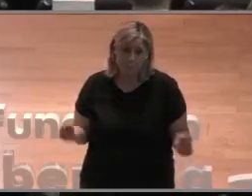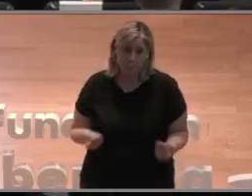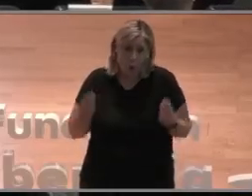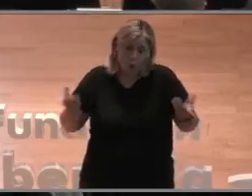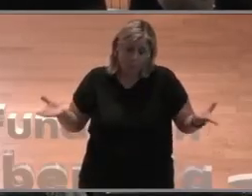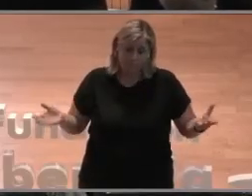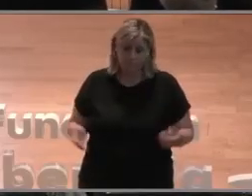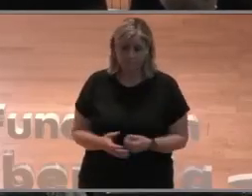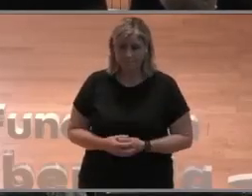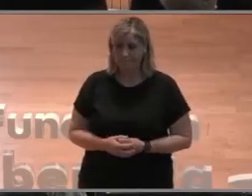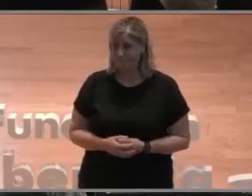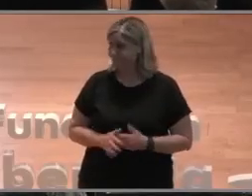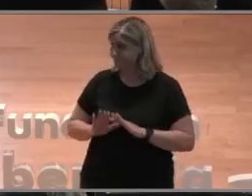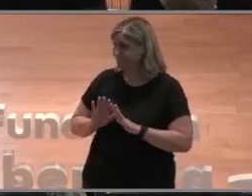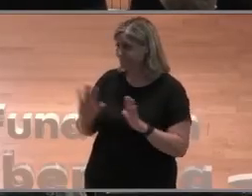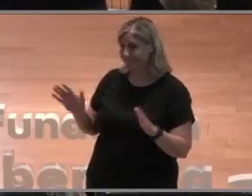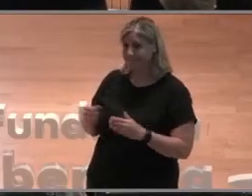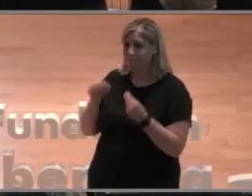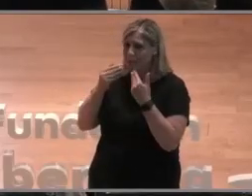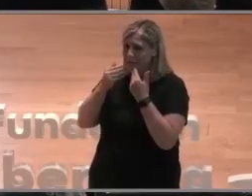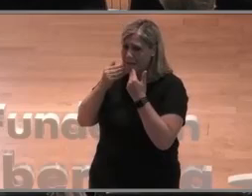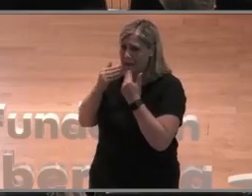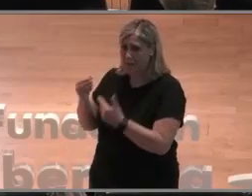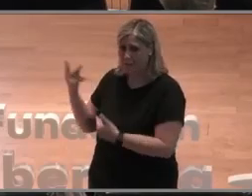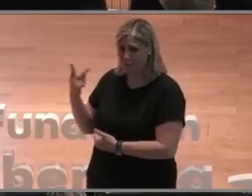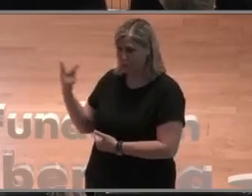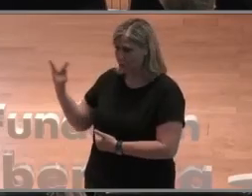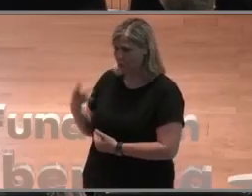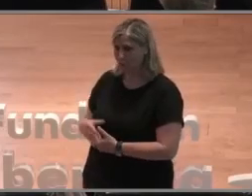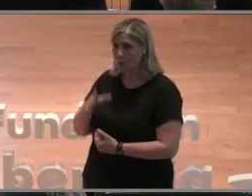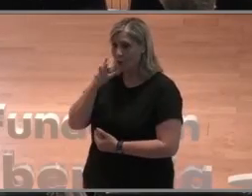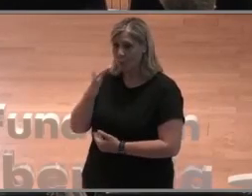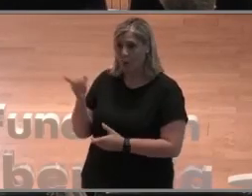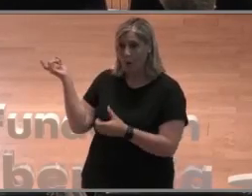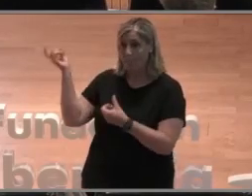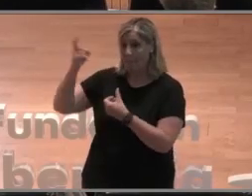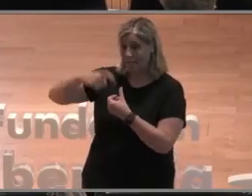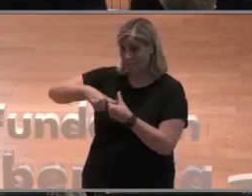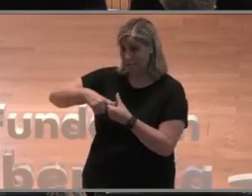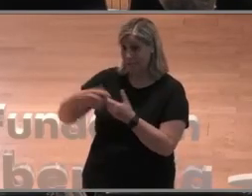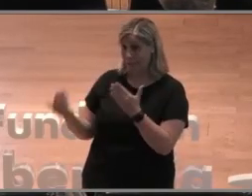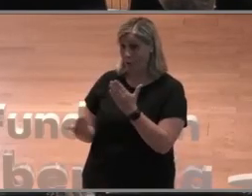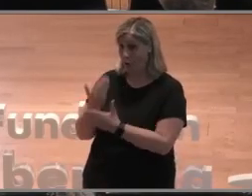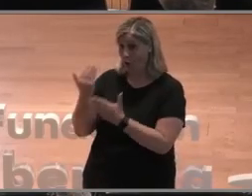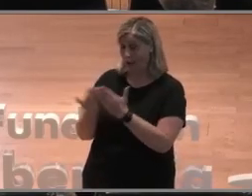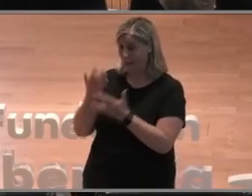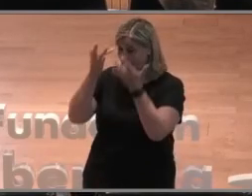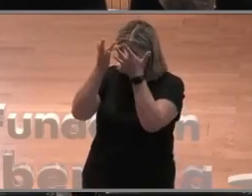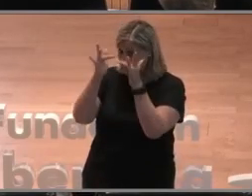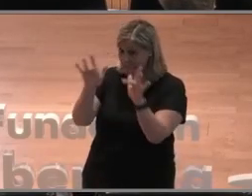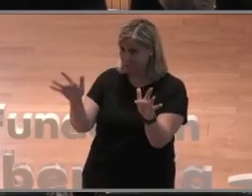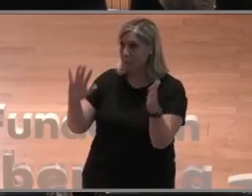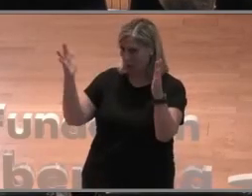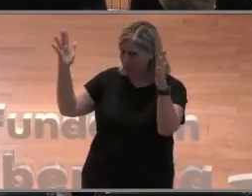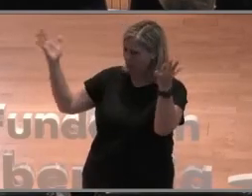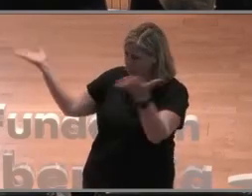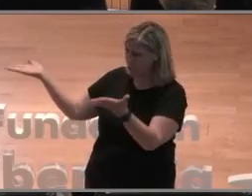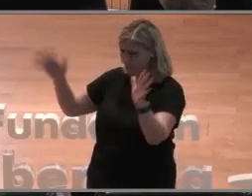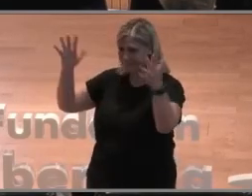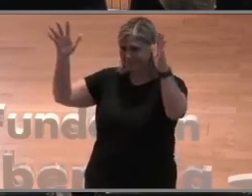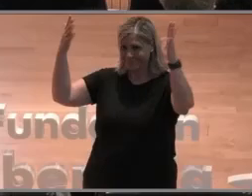verano. Pues nada, bueno, muchísimas gracias a los dos por haber participado en esta jornada de sensibilización. Un aplauso para